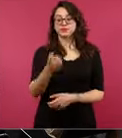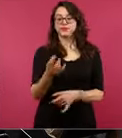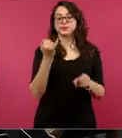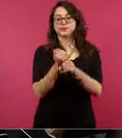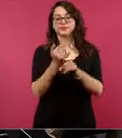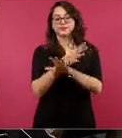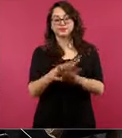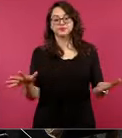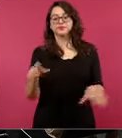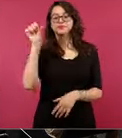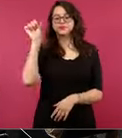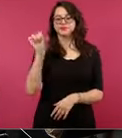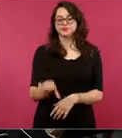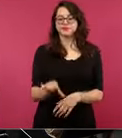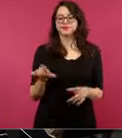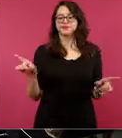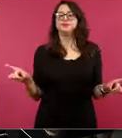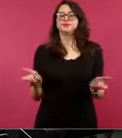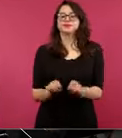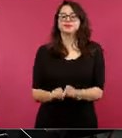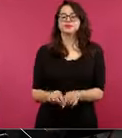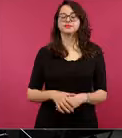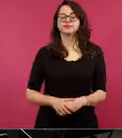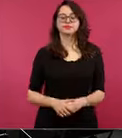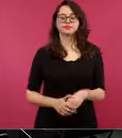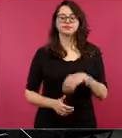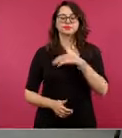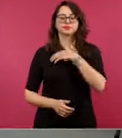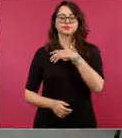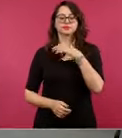de hoy, presidente. Sería.